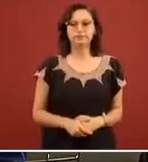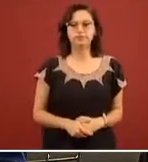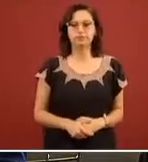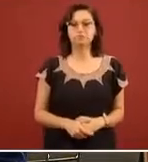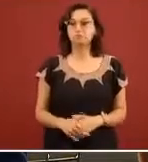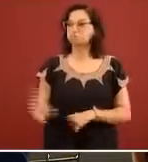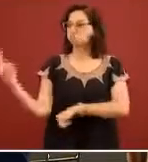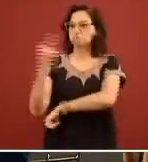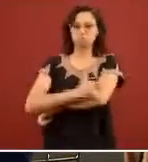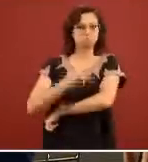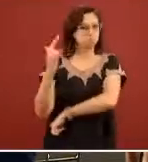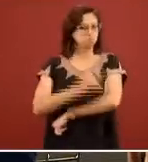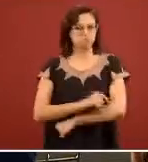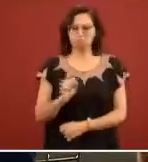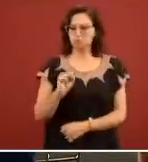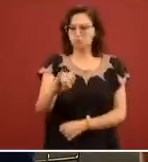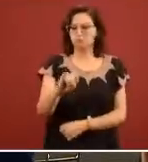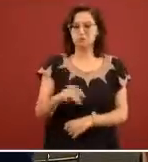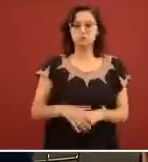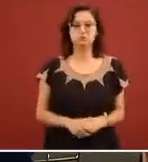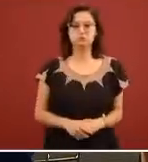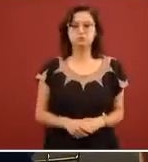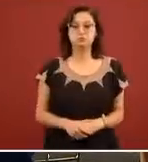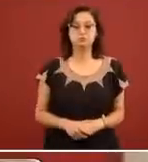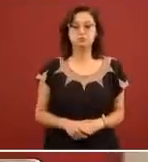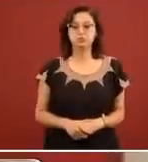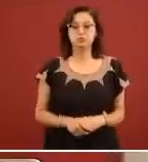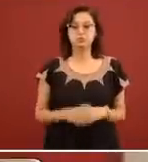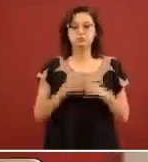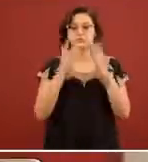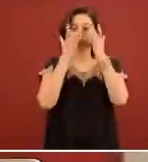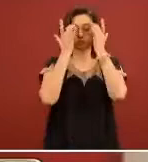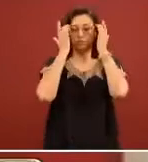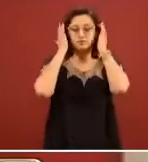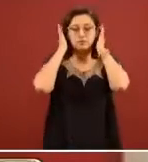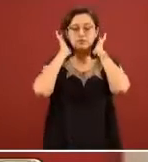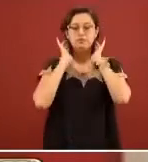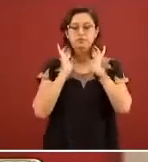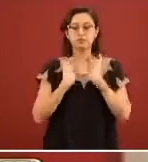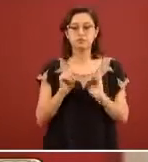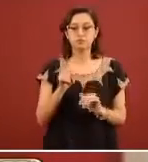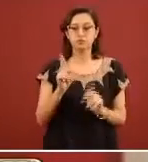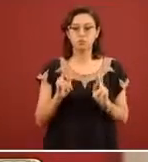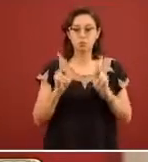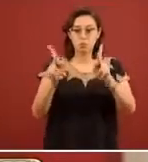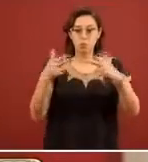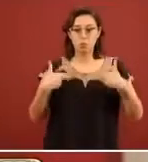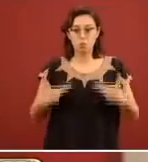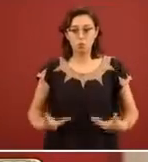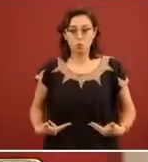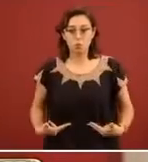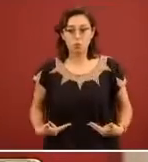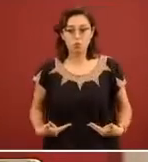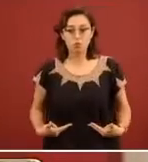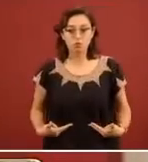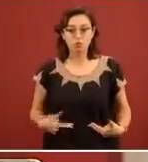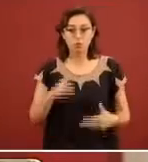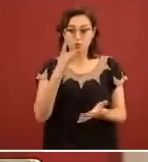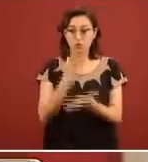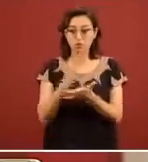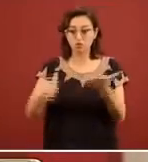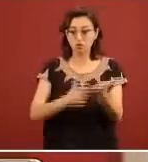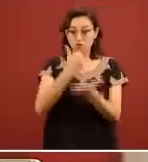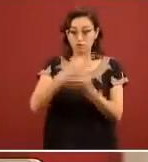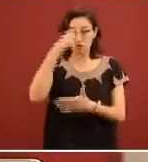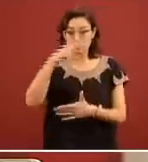Vuelos, le dije, todos los que sean necesarios. No es un puente humanitario, por cierto, y aquí también a usted le hago una aclaración. Yo nunca dije que solamente en la Ciudad de México